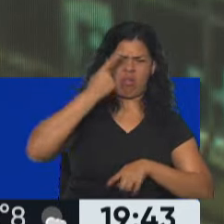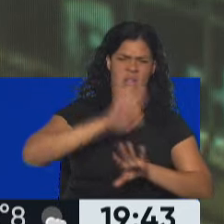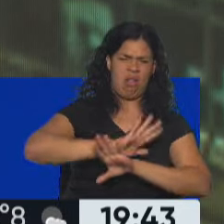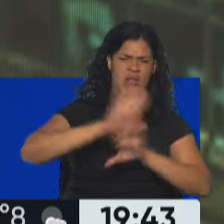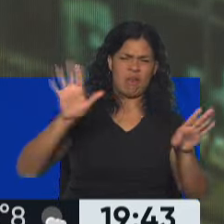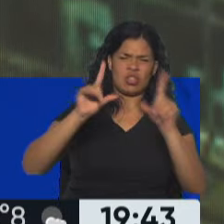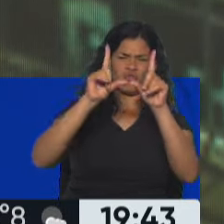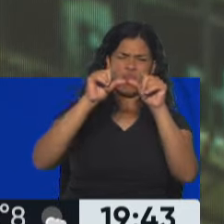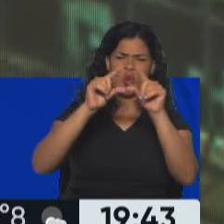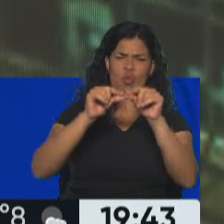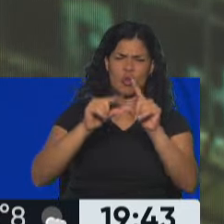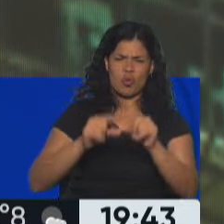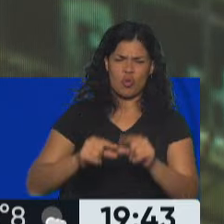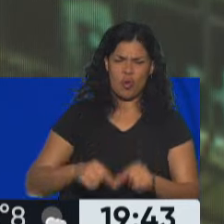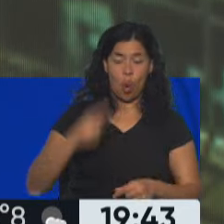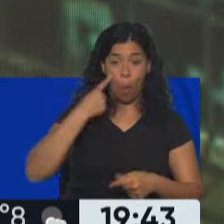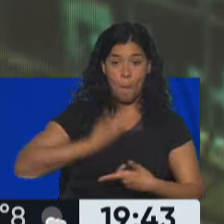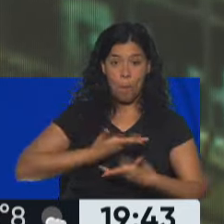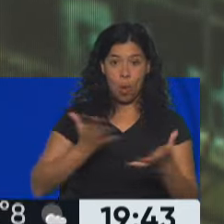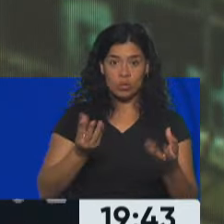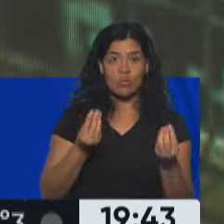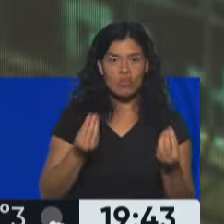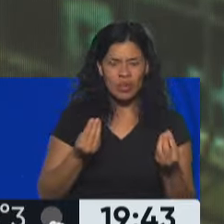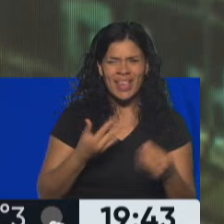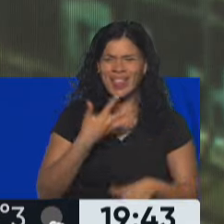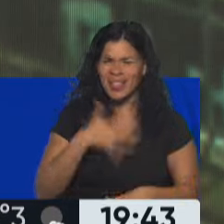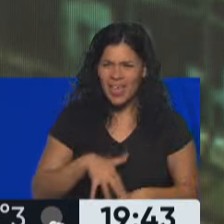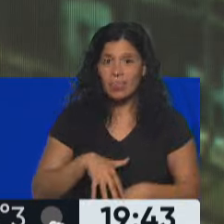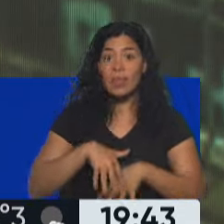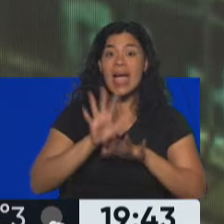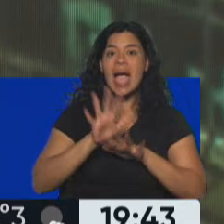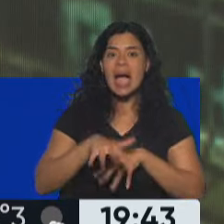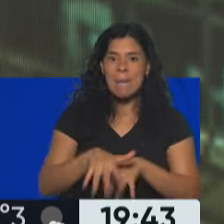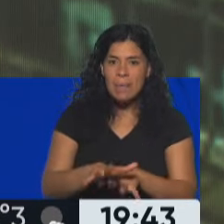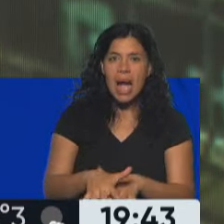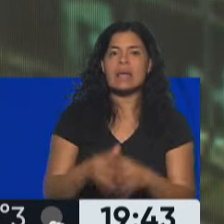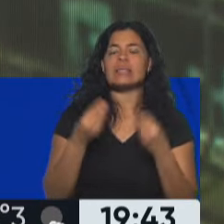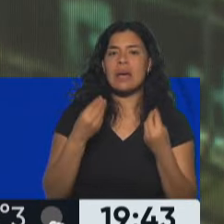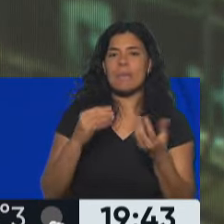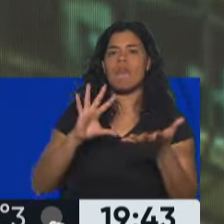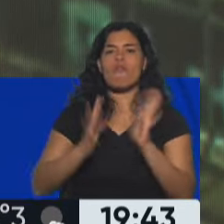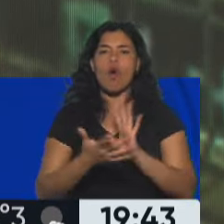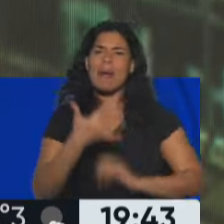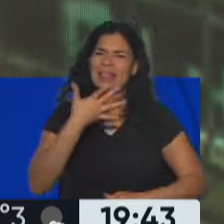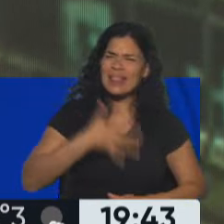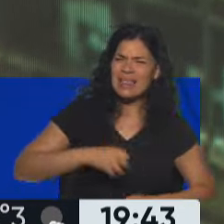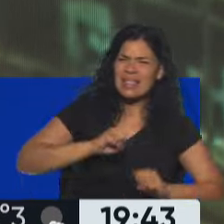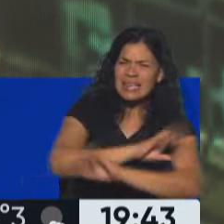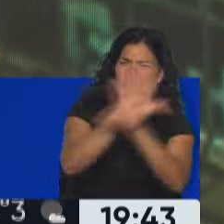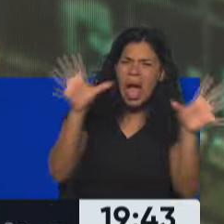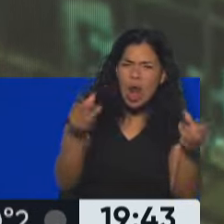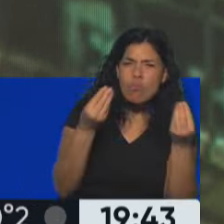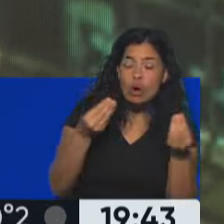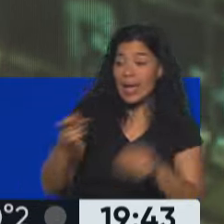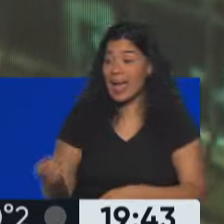Es clave para que entendamos por qué se produce esta marcha. ¿Cuál es el punto de partida? Tanto gremios docentes